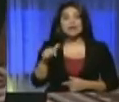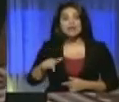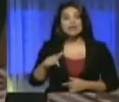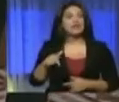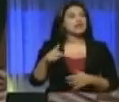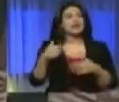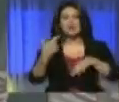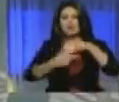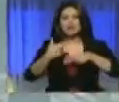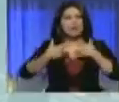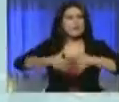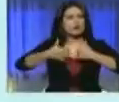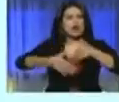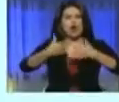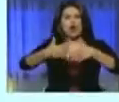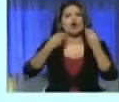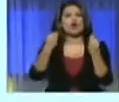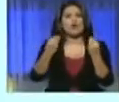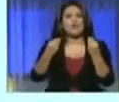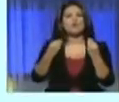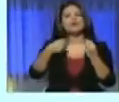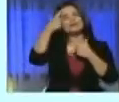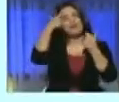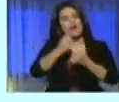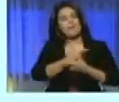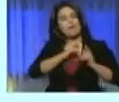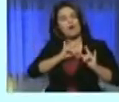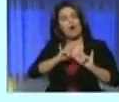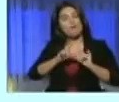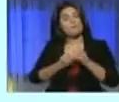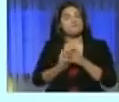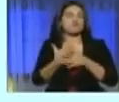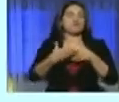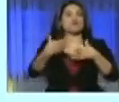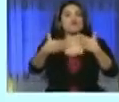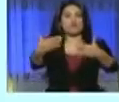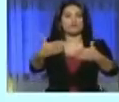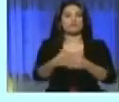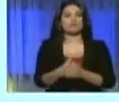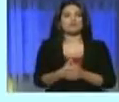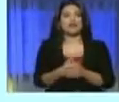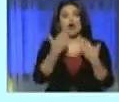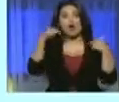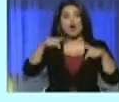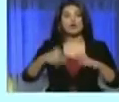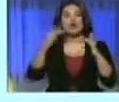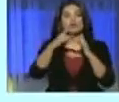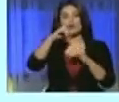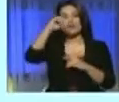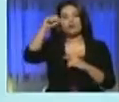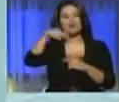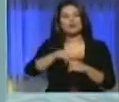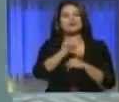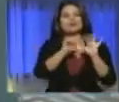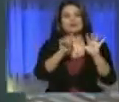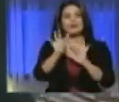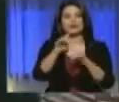el amor a la patria. Contacto con Maduro, número 64. Excelente. ¿Qué más tenemos por ahí?